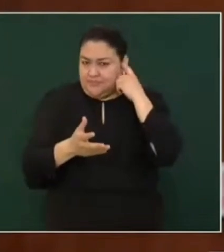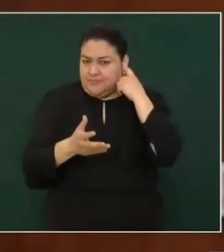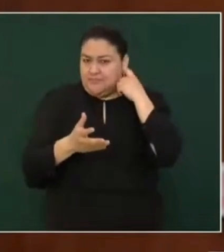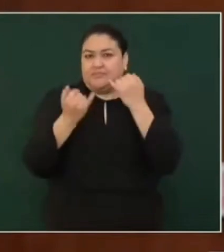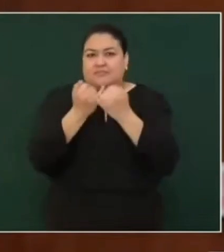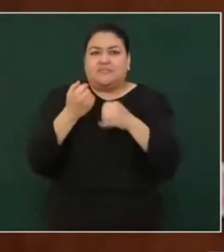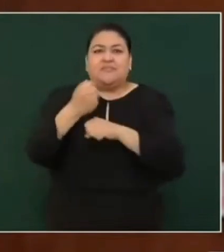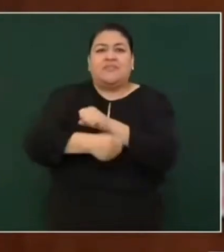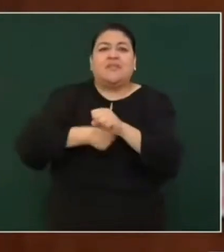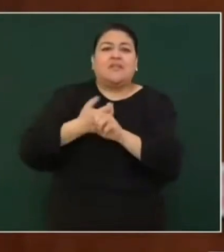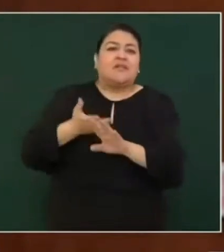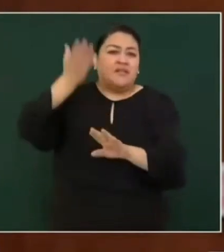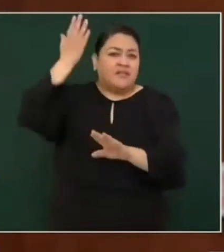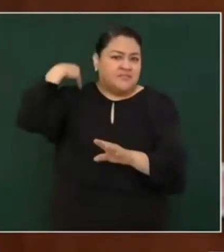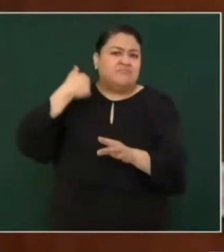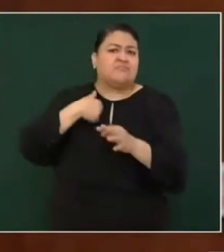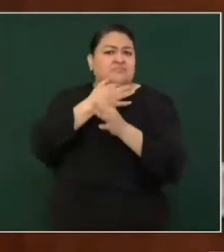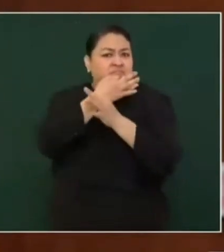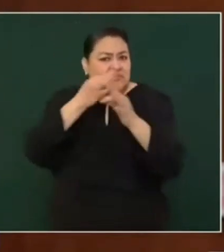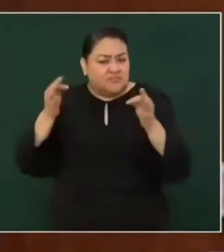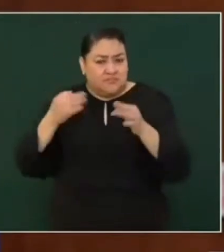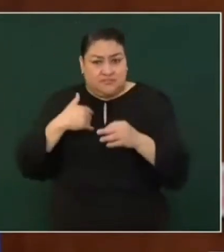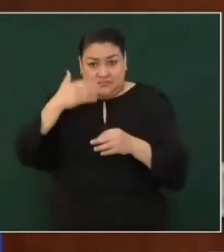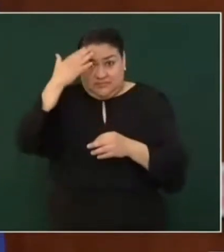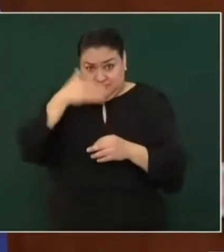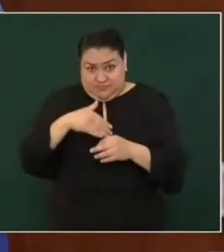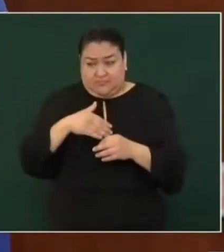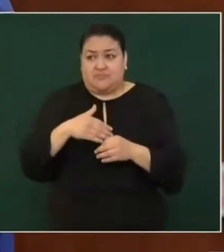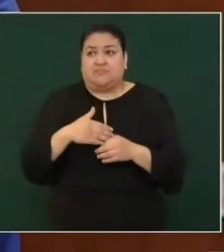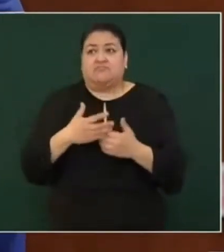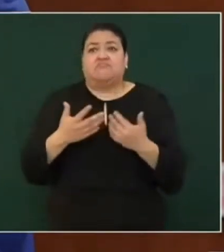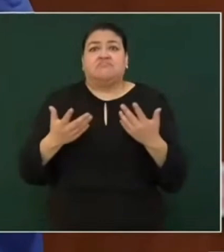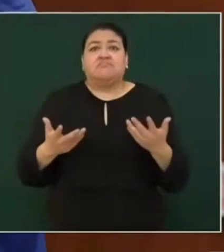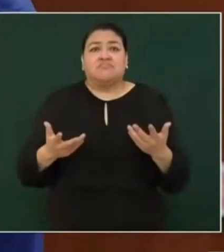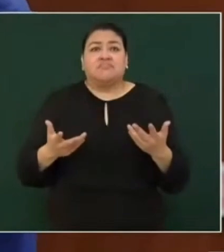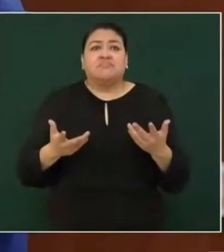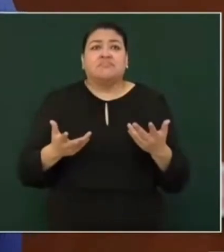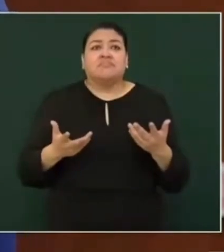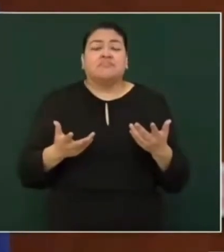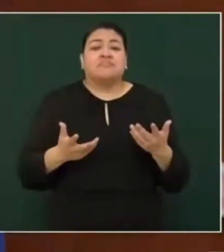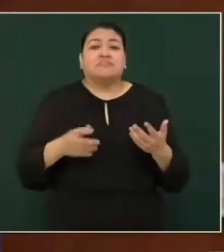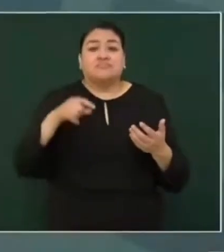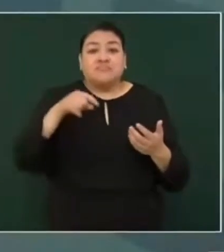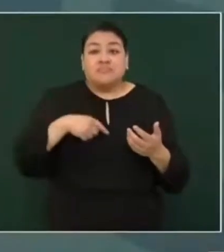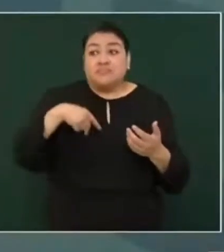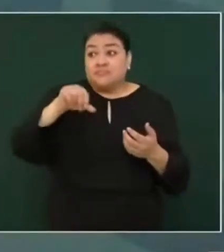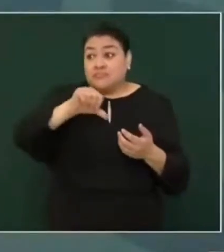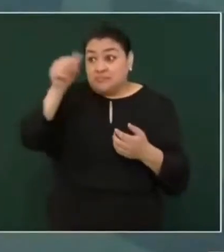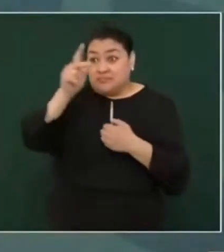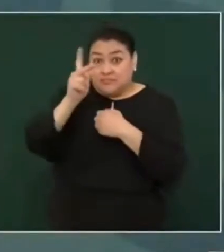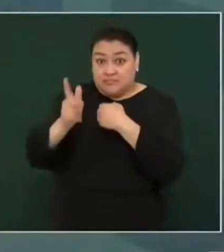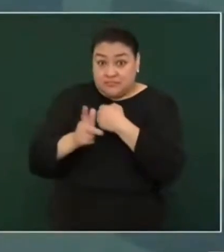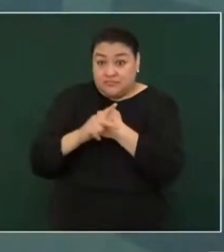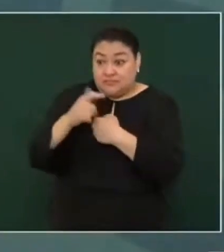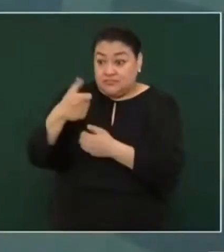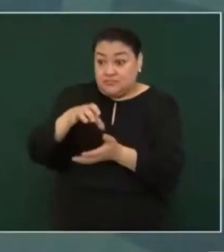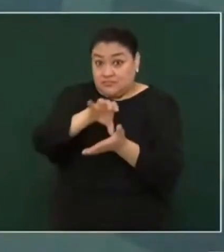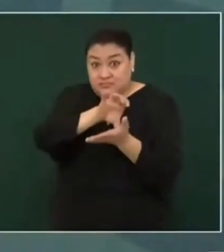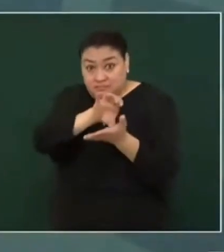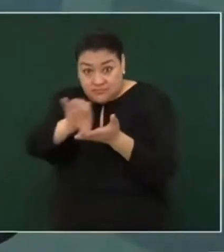sosteniendo desde hace años. El que se invierta